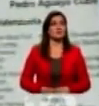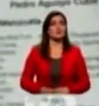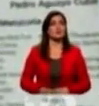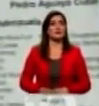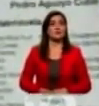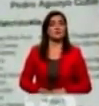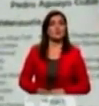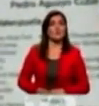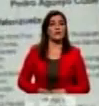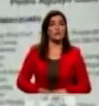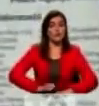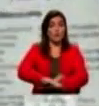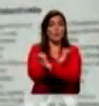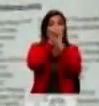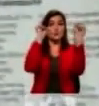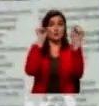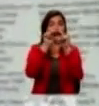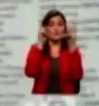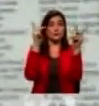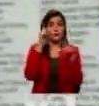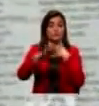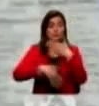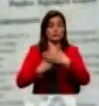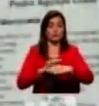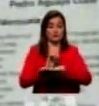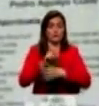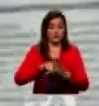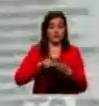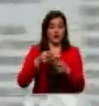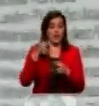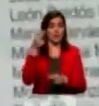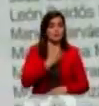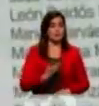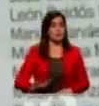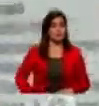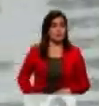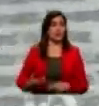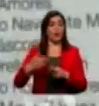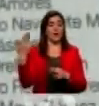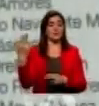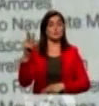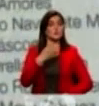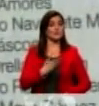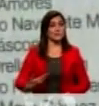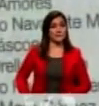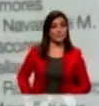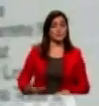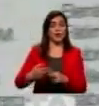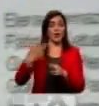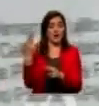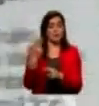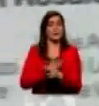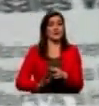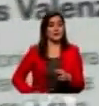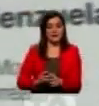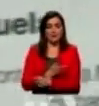El manifiesto apareció esta mañana en diarios nacionales. Lo firma un expresidente, ex vicepresidentes, otros exmandatarios